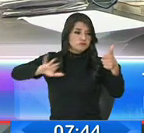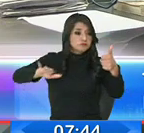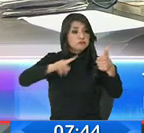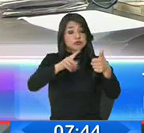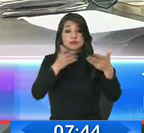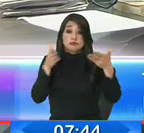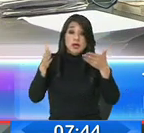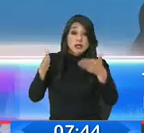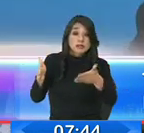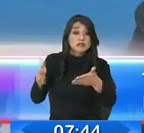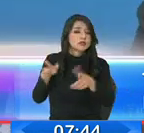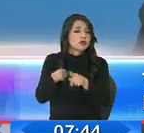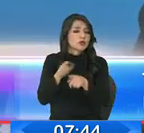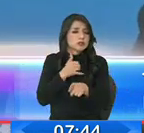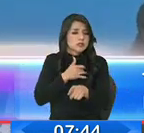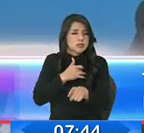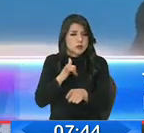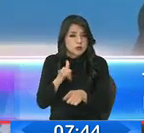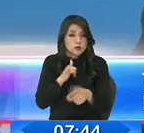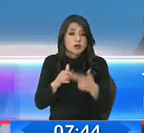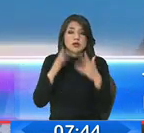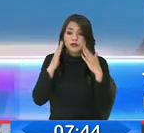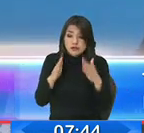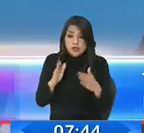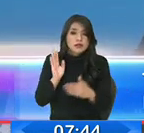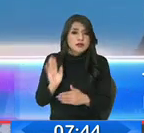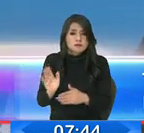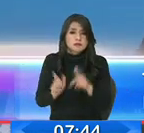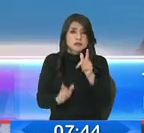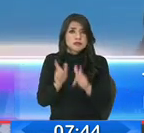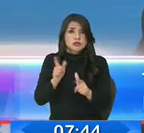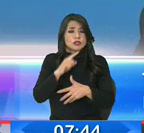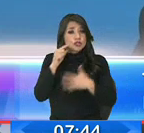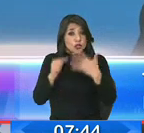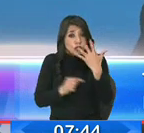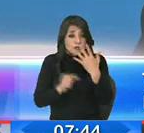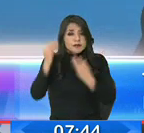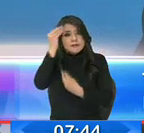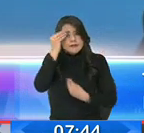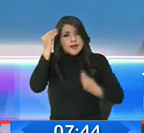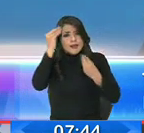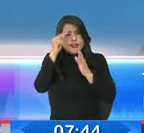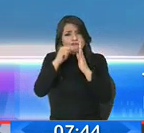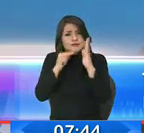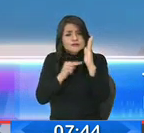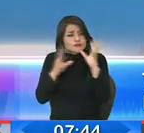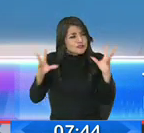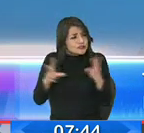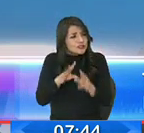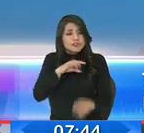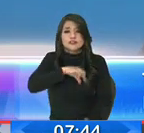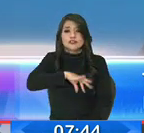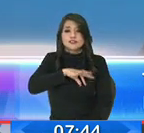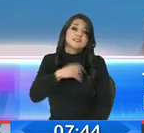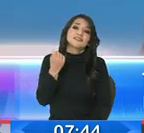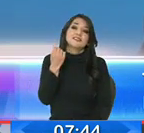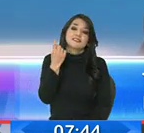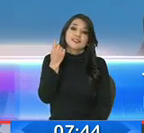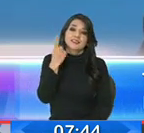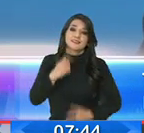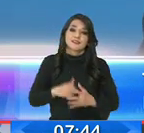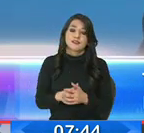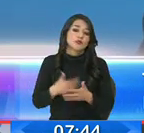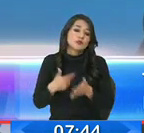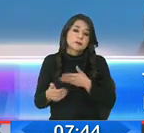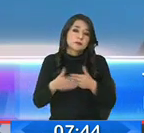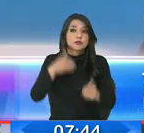quieres que te hagan a ti, trata a los demás como quieres que te traten. Son principios que toda conciencia entiende, independientemente de su